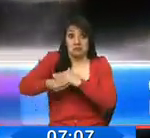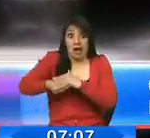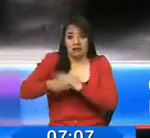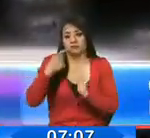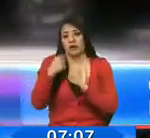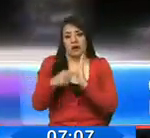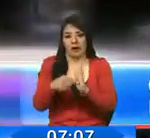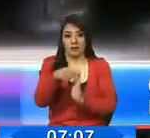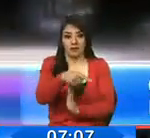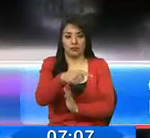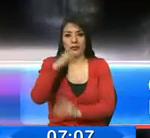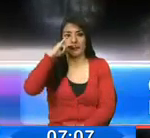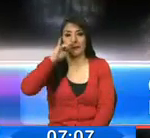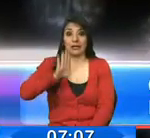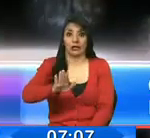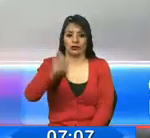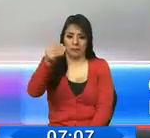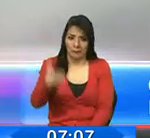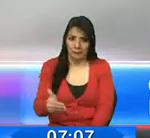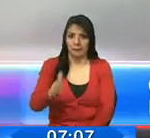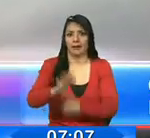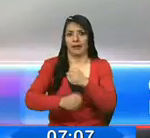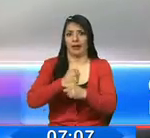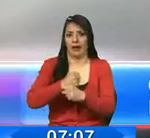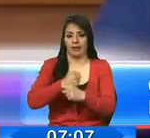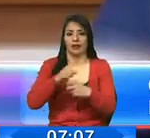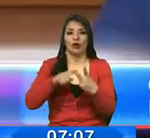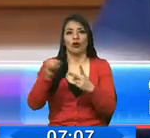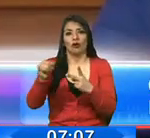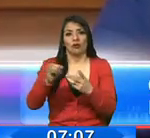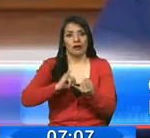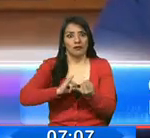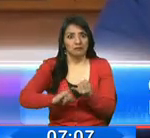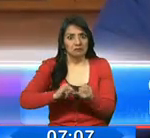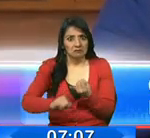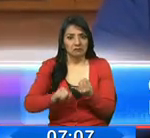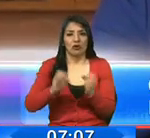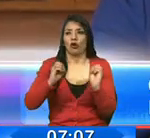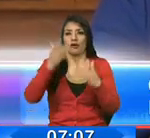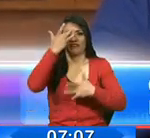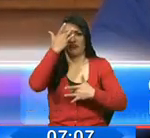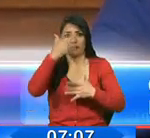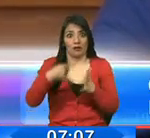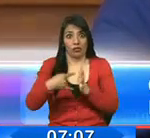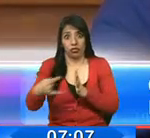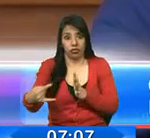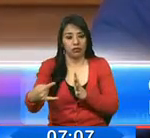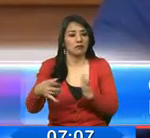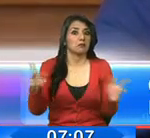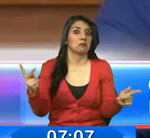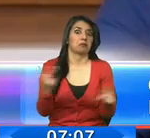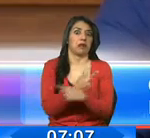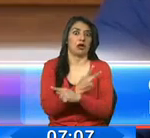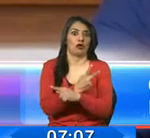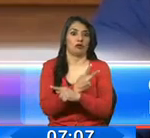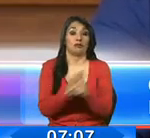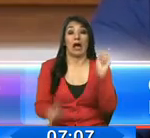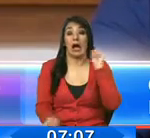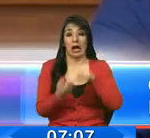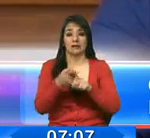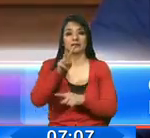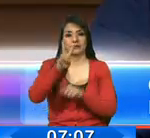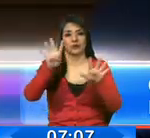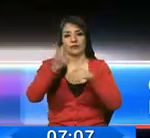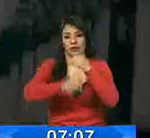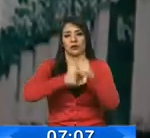ejemplo el caso de que la víctima sea menor de edad, de que se la contagie con una enfermedad mortal, pues ahí llegamos a una pena de hasta 29 años,